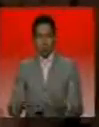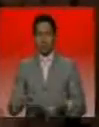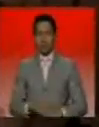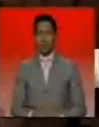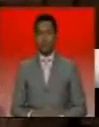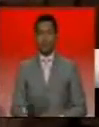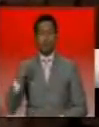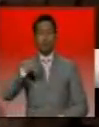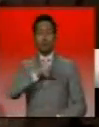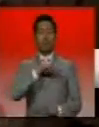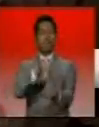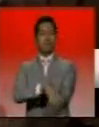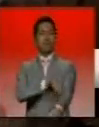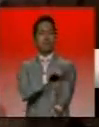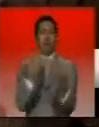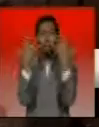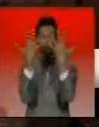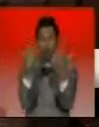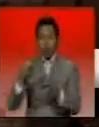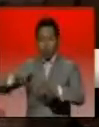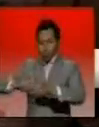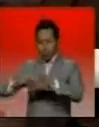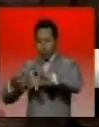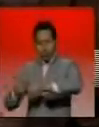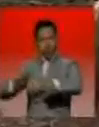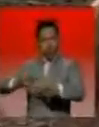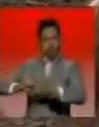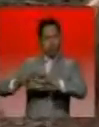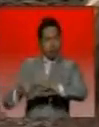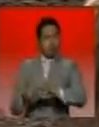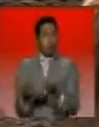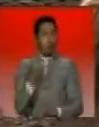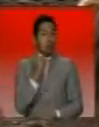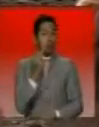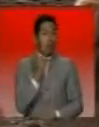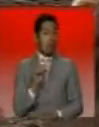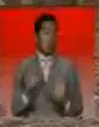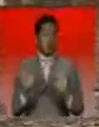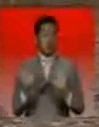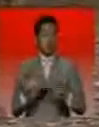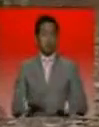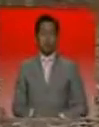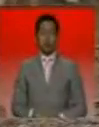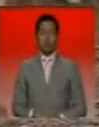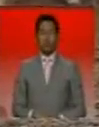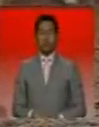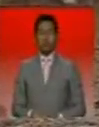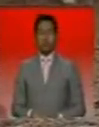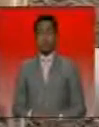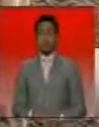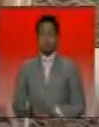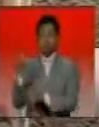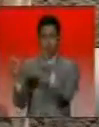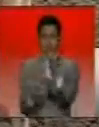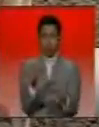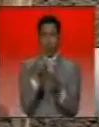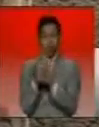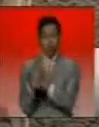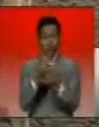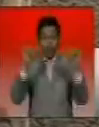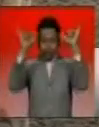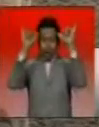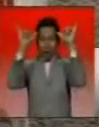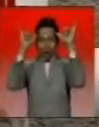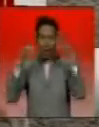queso a mano y seguramente eso influye en el sabor. Según los datos de los ganaderos de Manabí, en esta provincia existen más de 1 millón